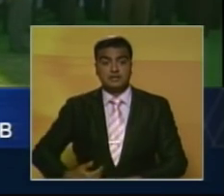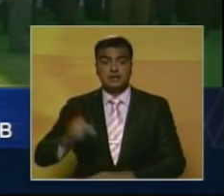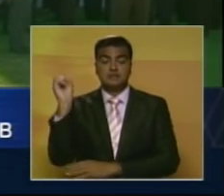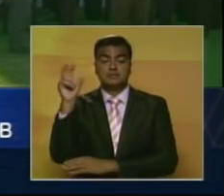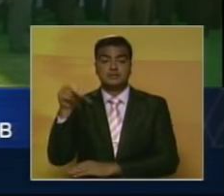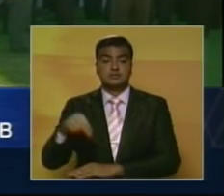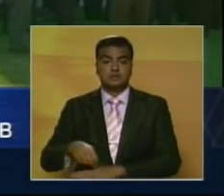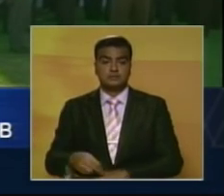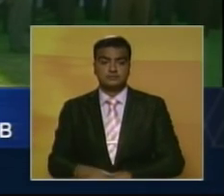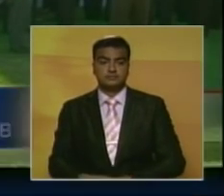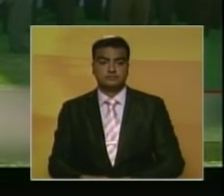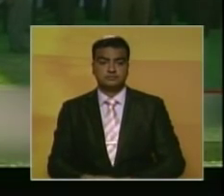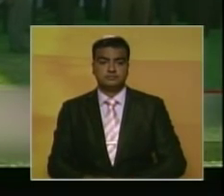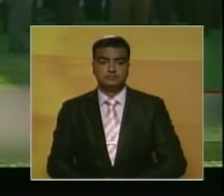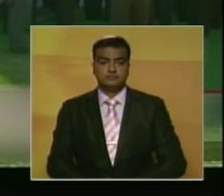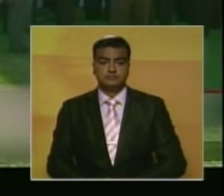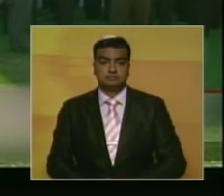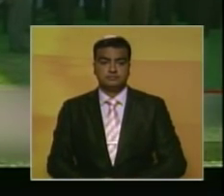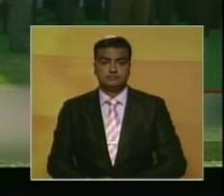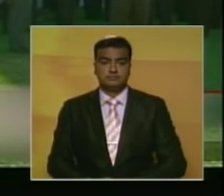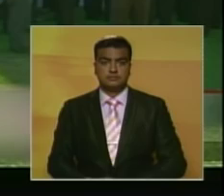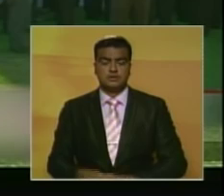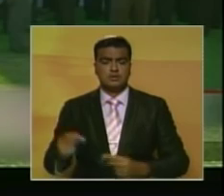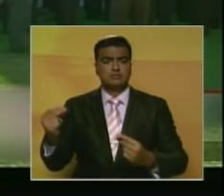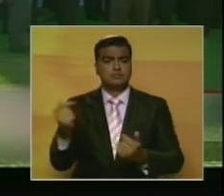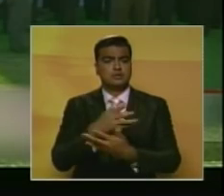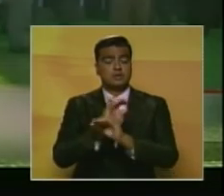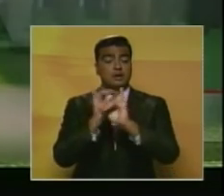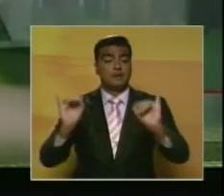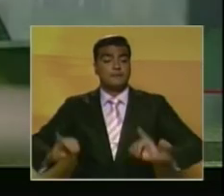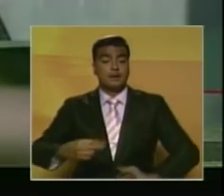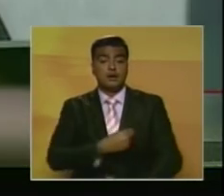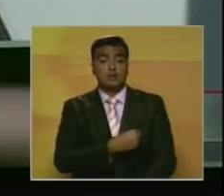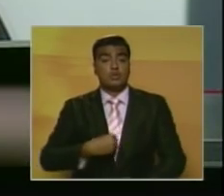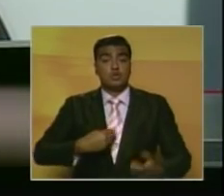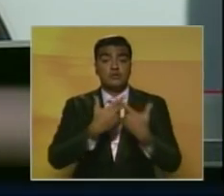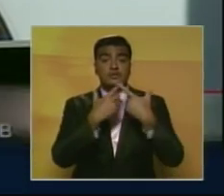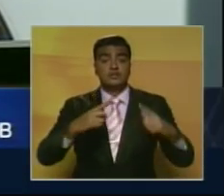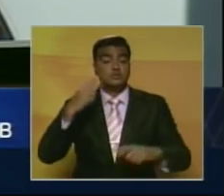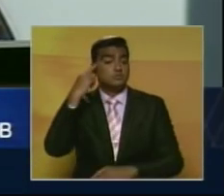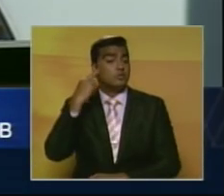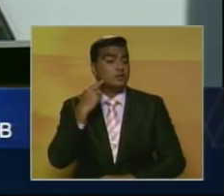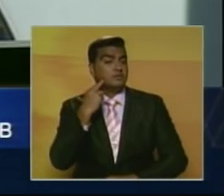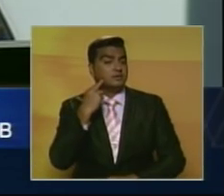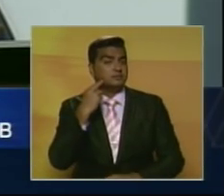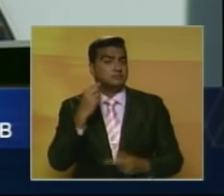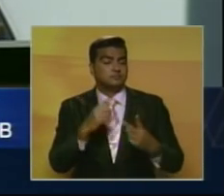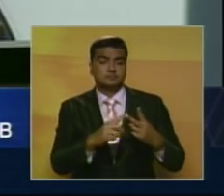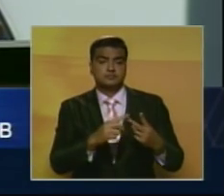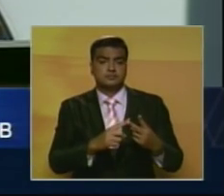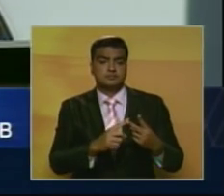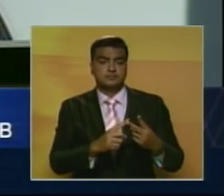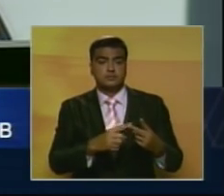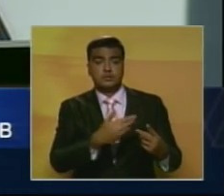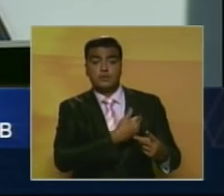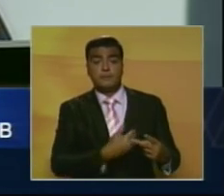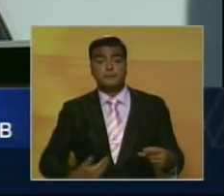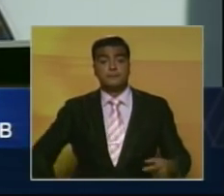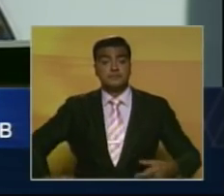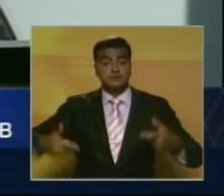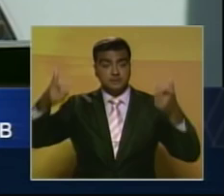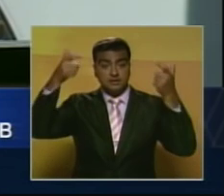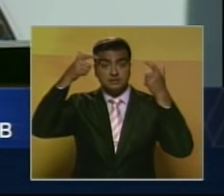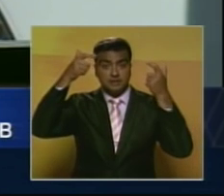Nacional, ordenando retirar las imágenes de nuestro libertador Simón Bolívar, de nuestro comandante